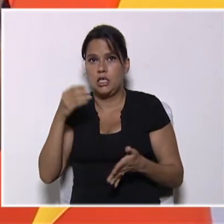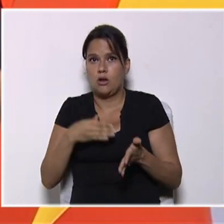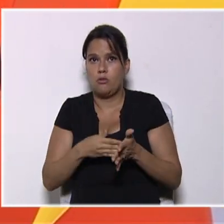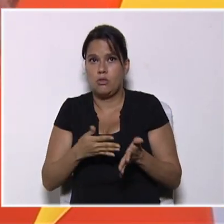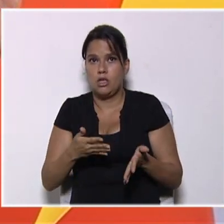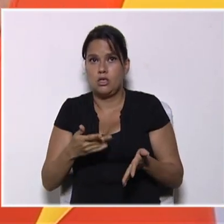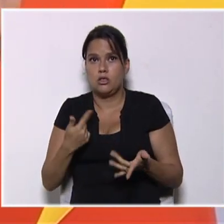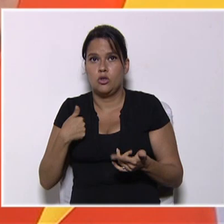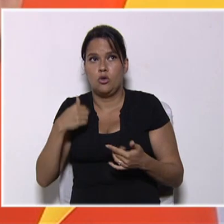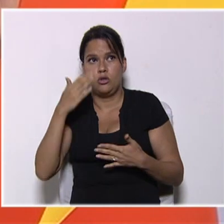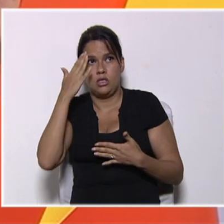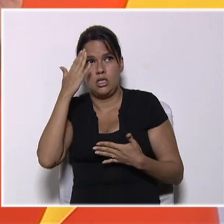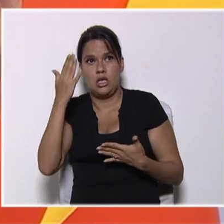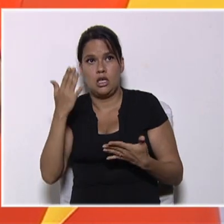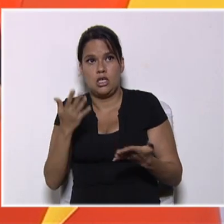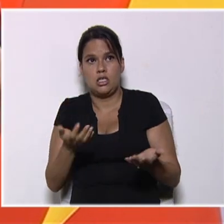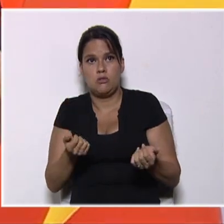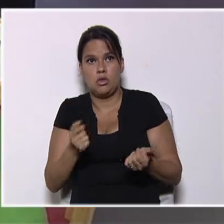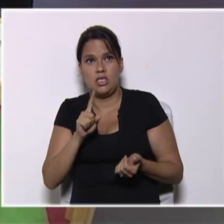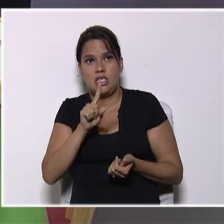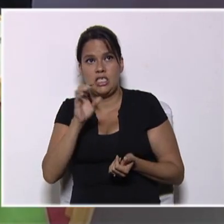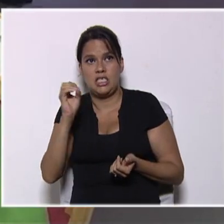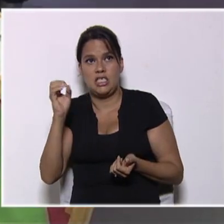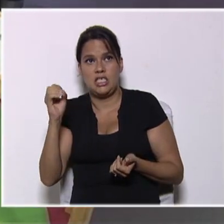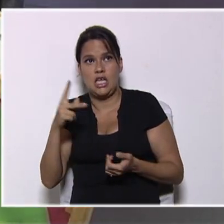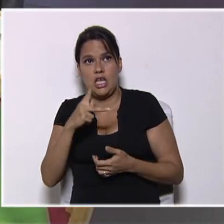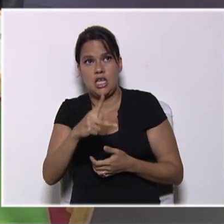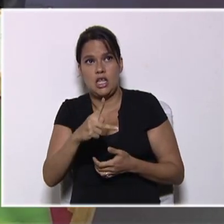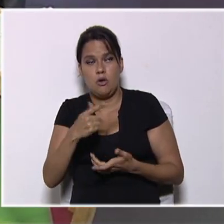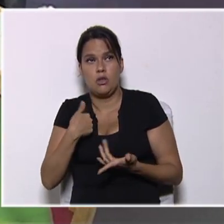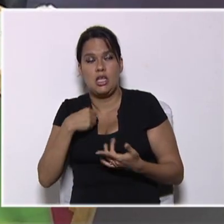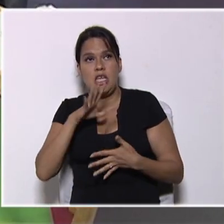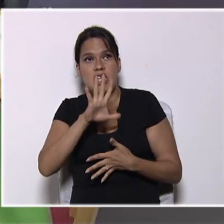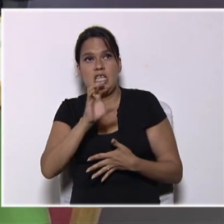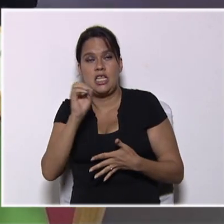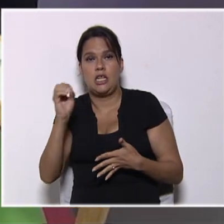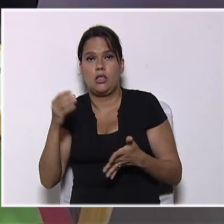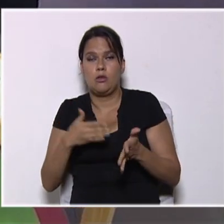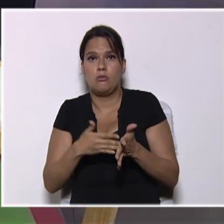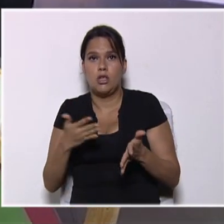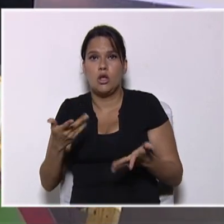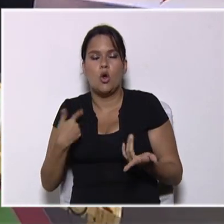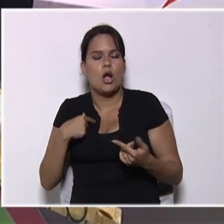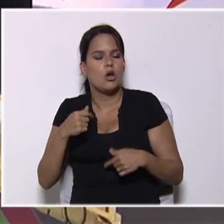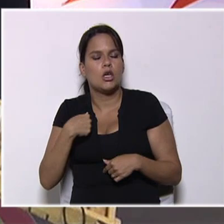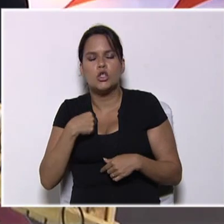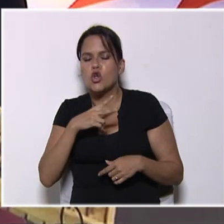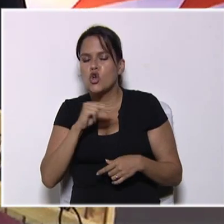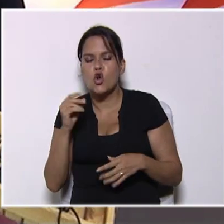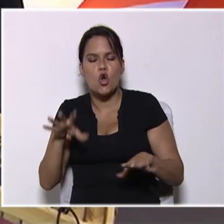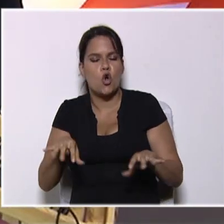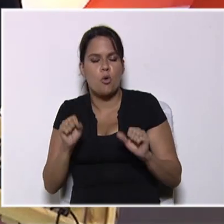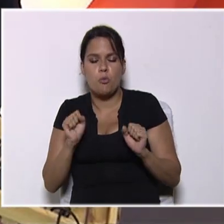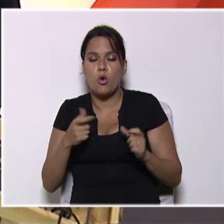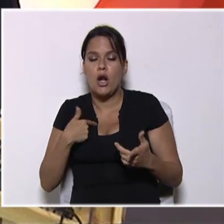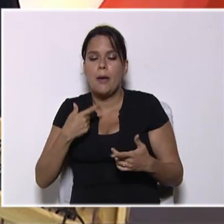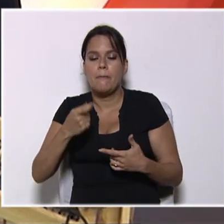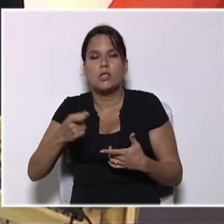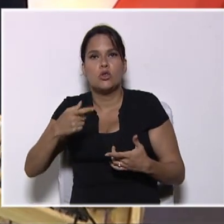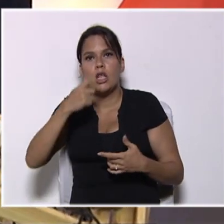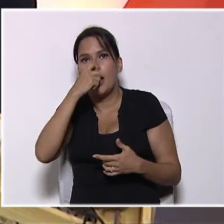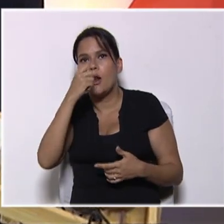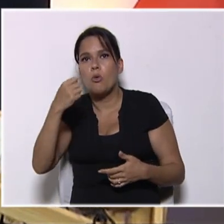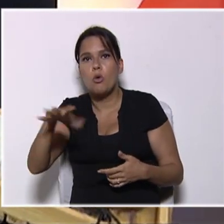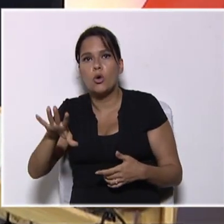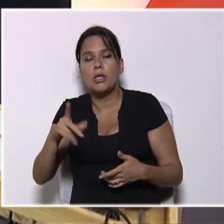sé que voy a obtener 500.000 bolívares soberanos. Es decir, con un material que no compro, es algo que la gente desecha en la calle, que lo bota, pero